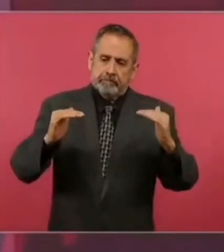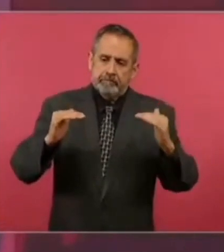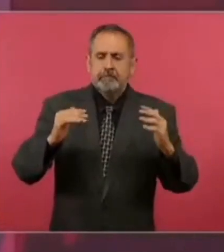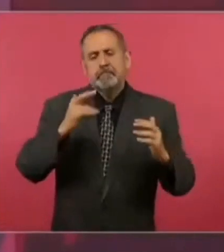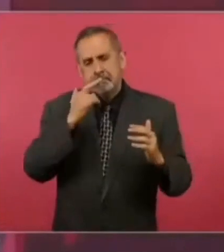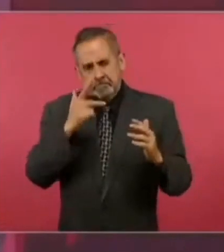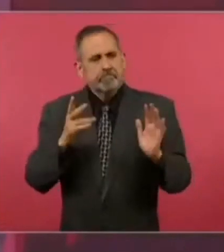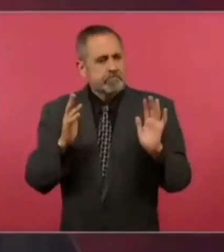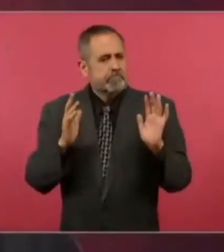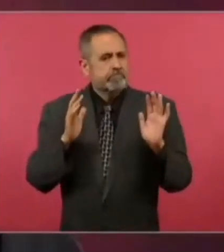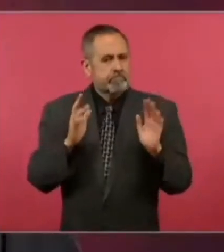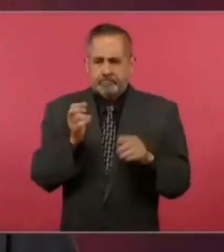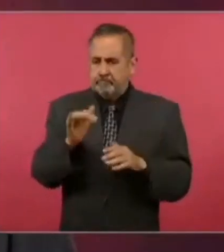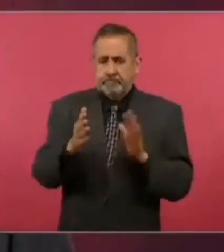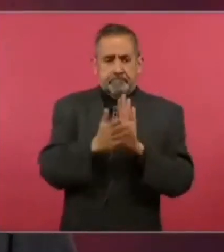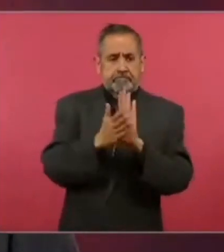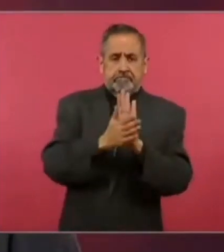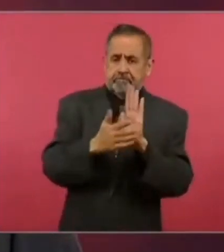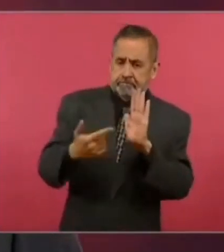Así